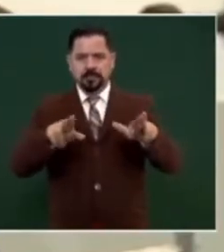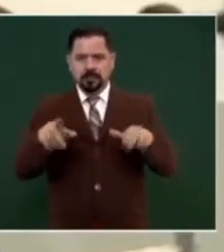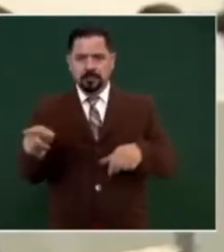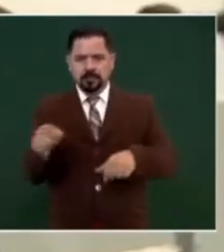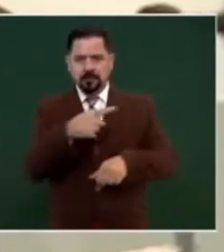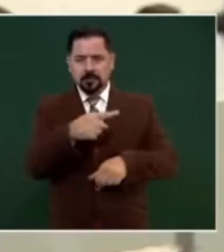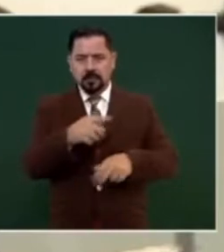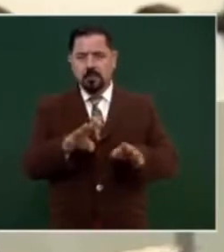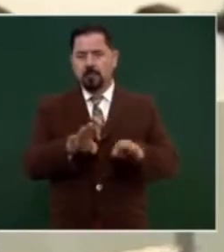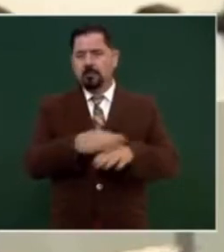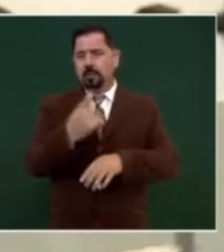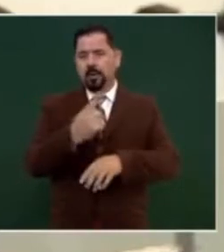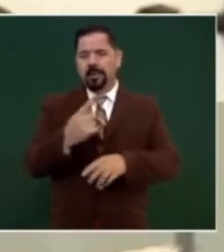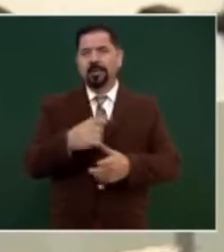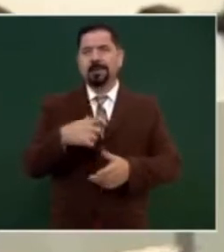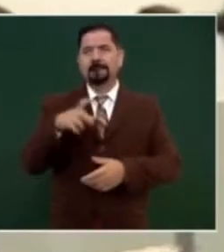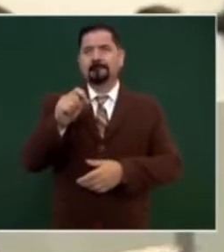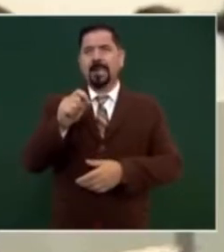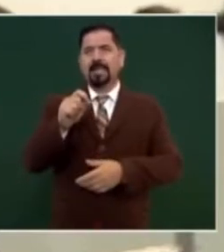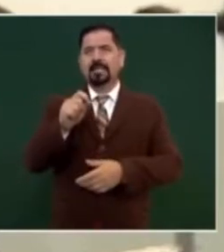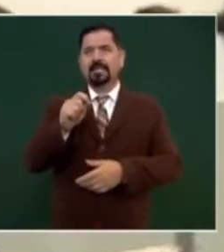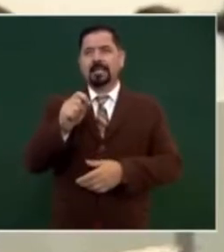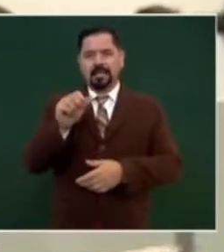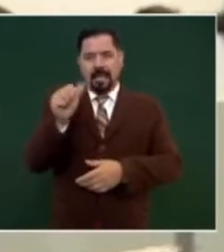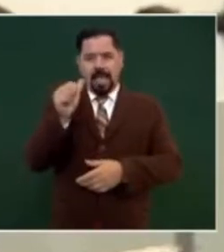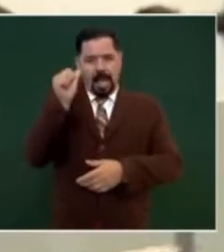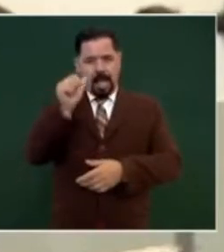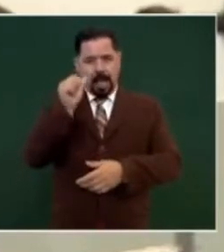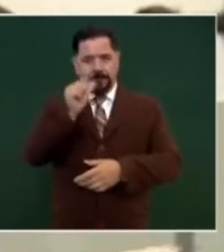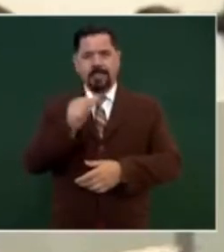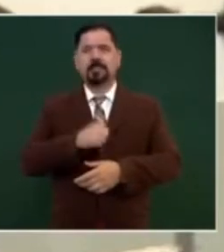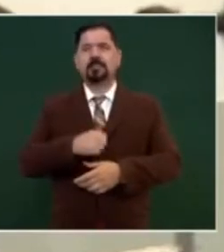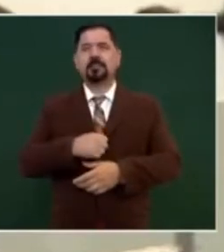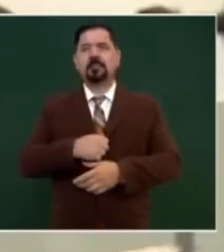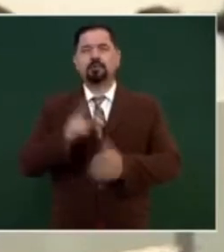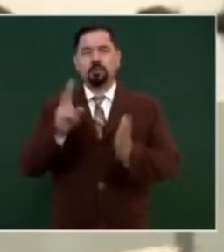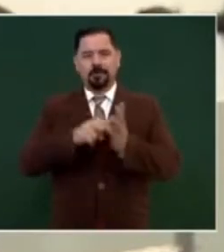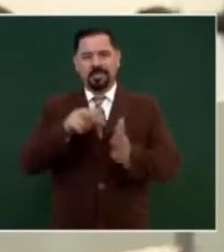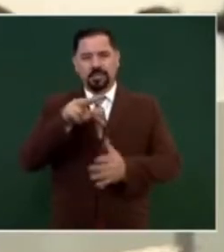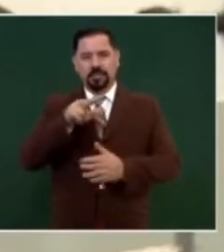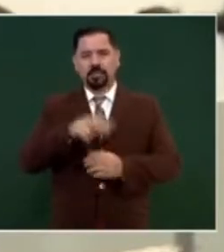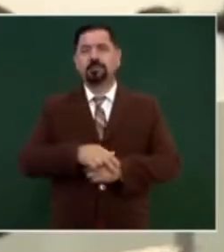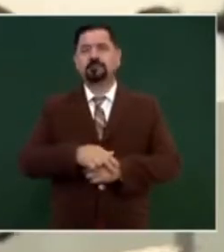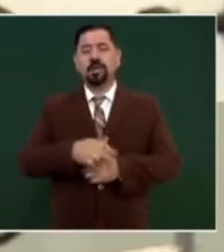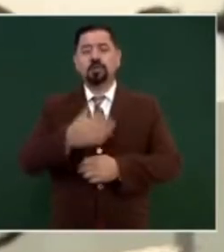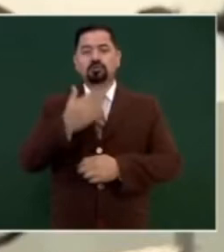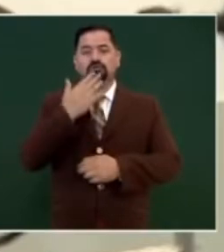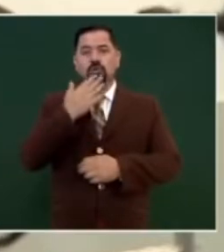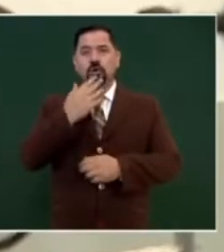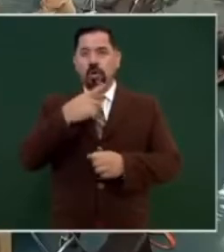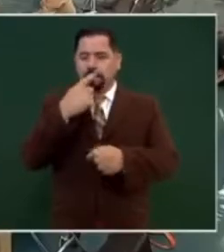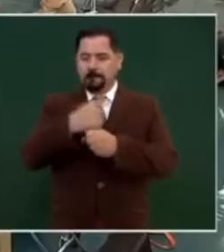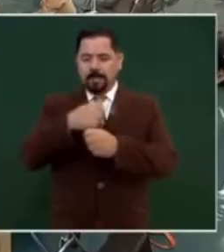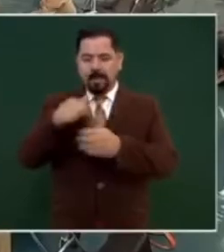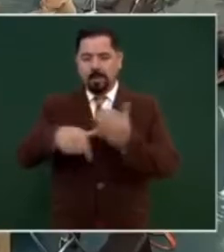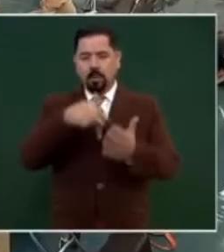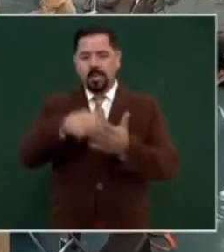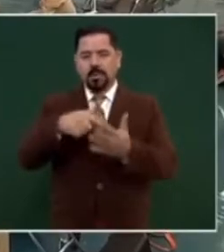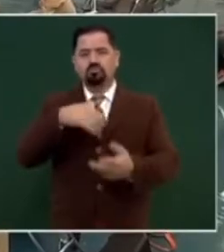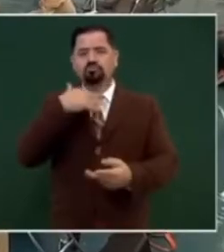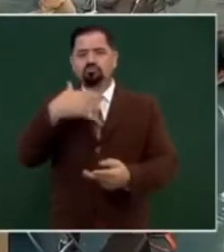20 de abril del 2018 escribió un tweet que decía sonora logra el primer lugar lugar nacional en actos de corrupción